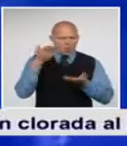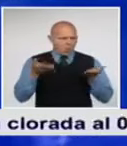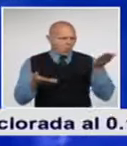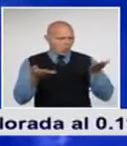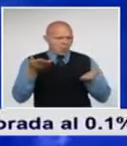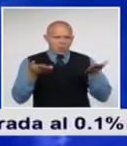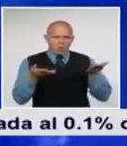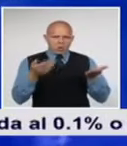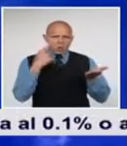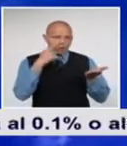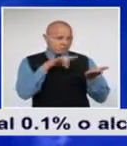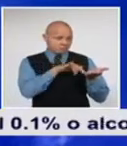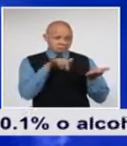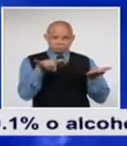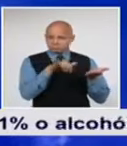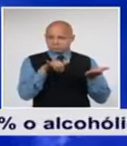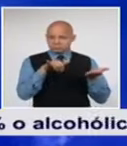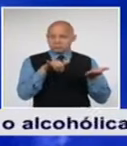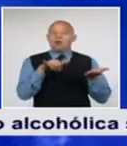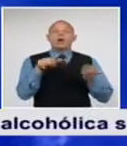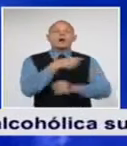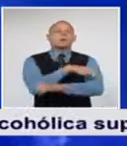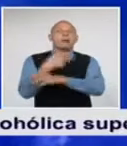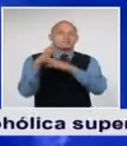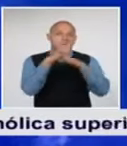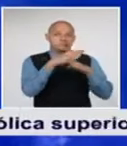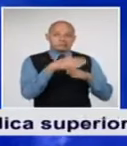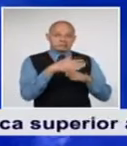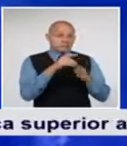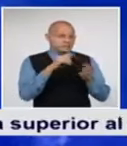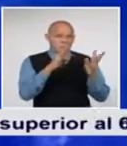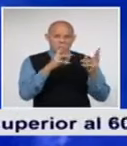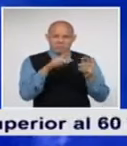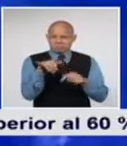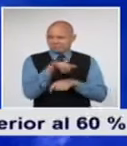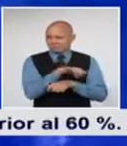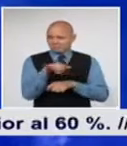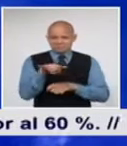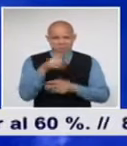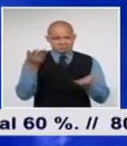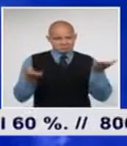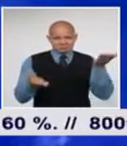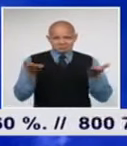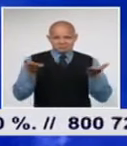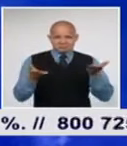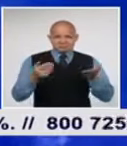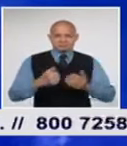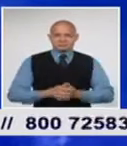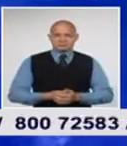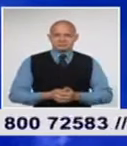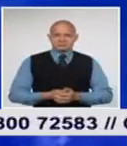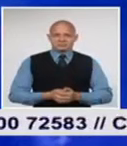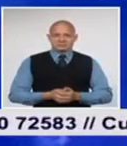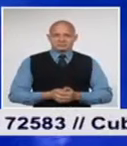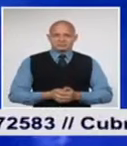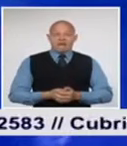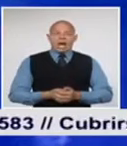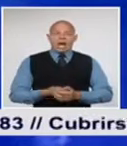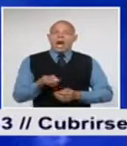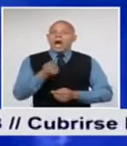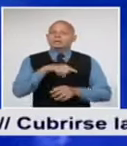desfavorable, lamentablemente. Sí. La cifra de casos que se confirmaron ayer en el mundo es extremadamente